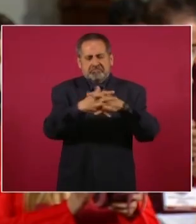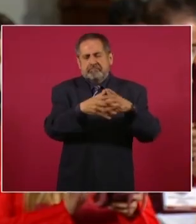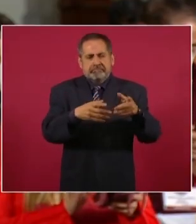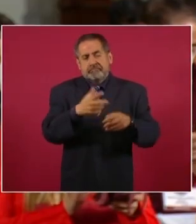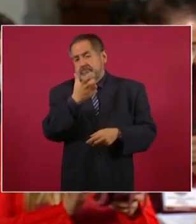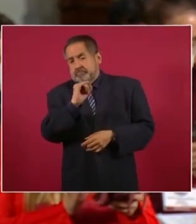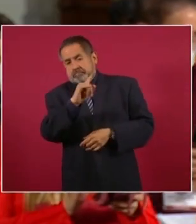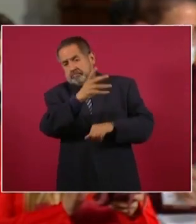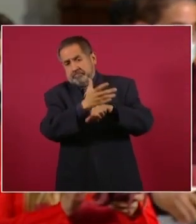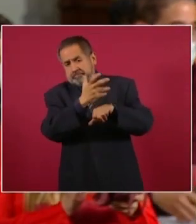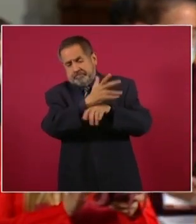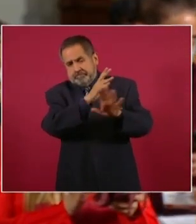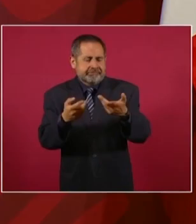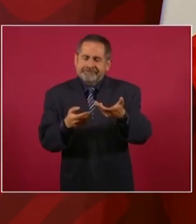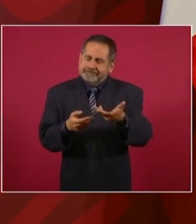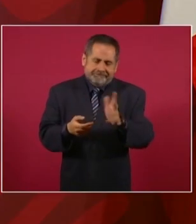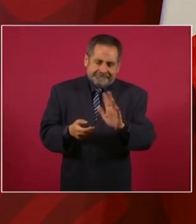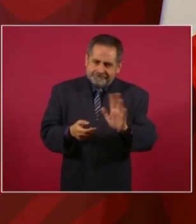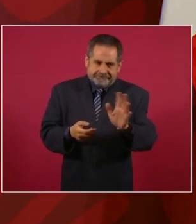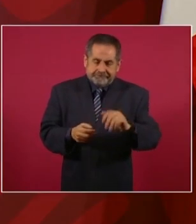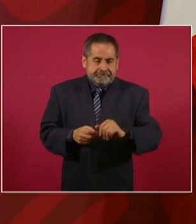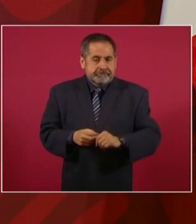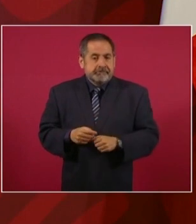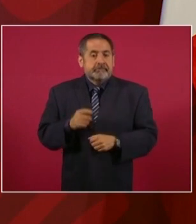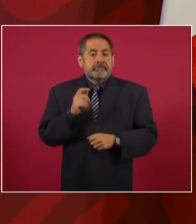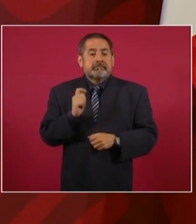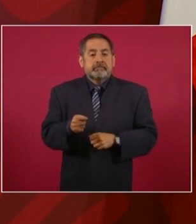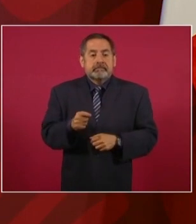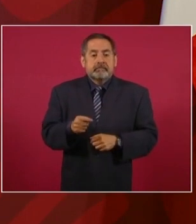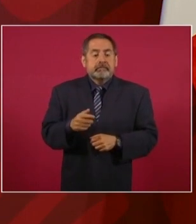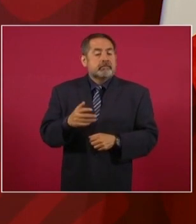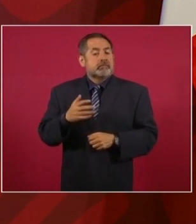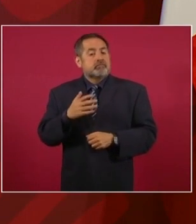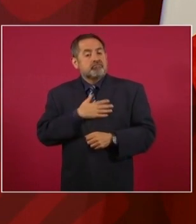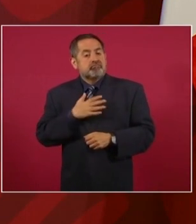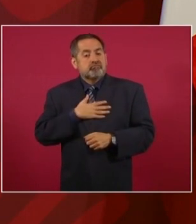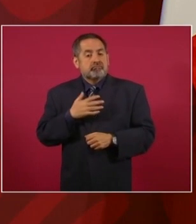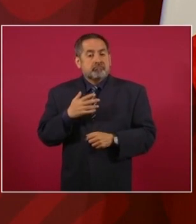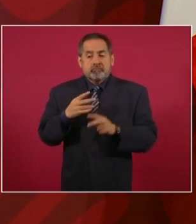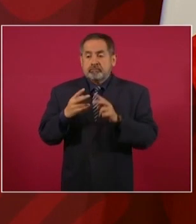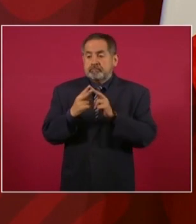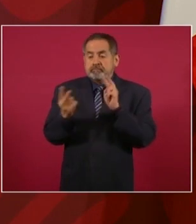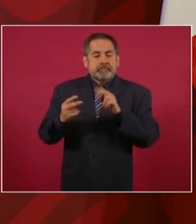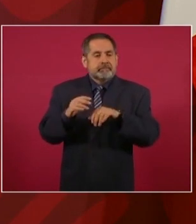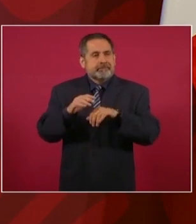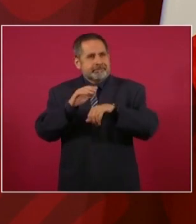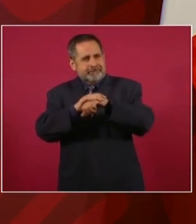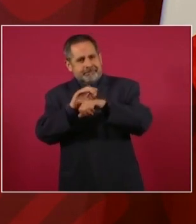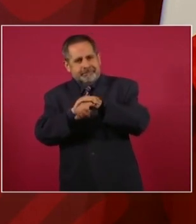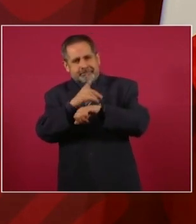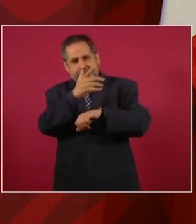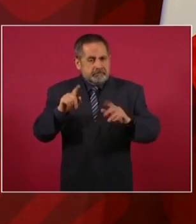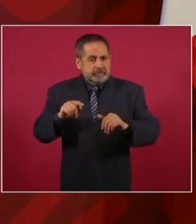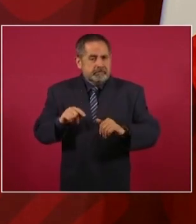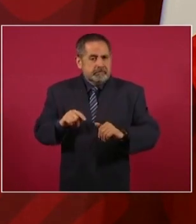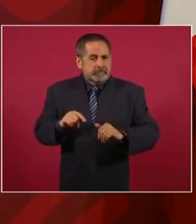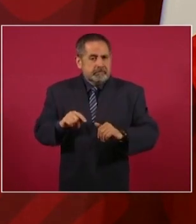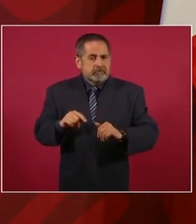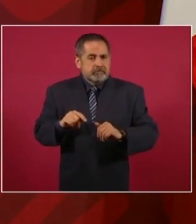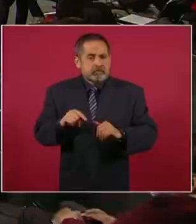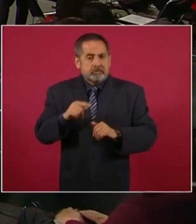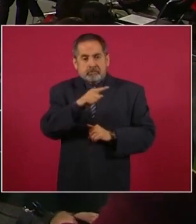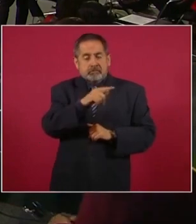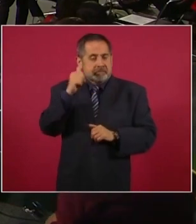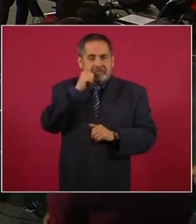no balazos ha funcionado nuestros vecinos amigos de Estados Unidos sus gobernantes son